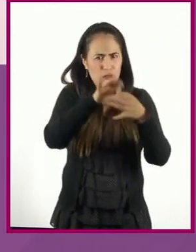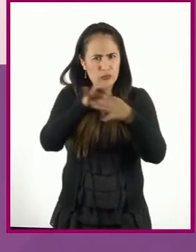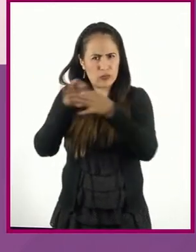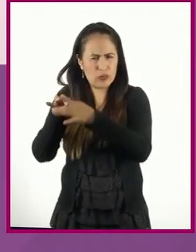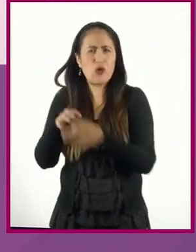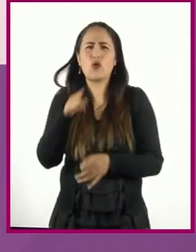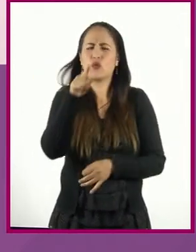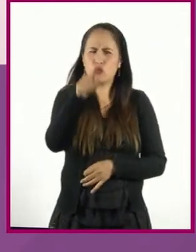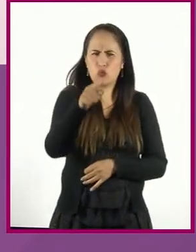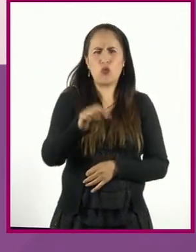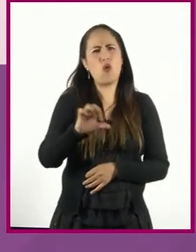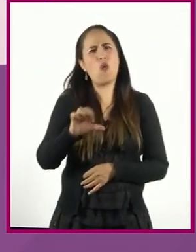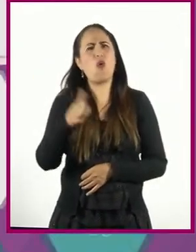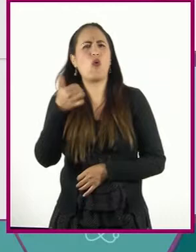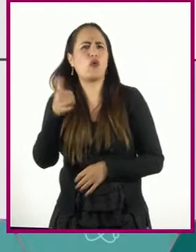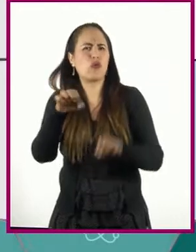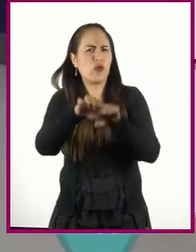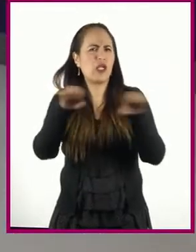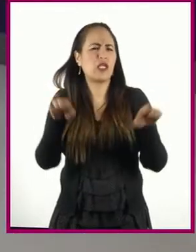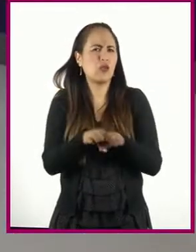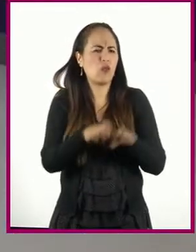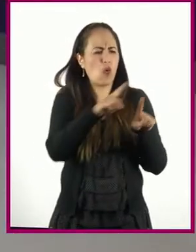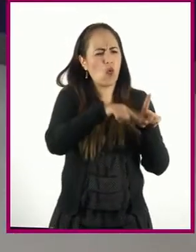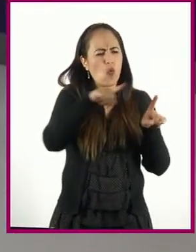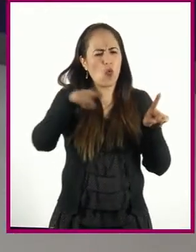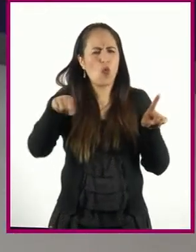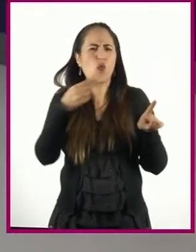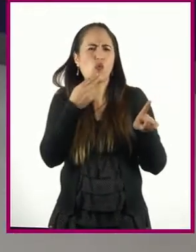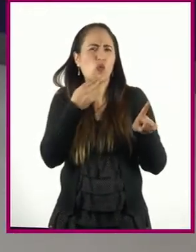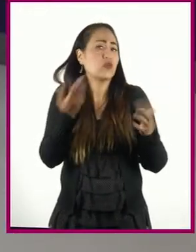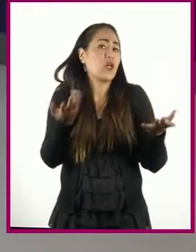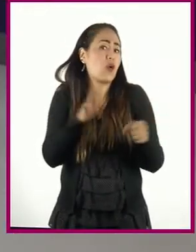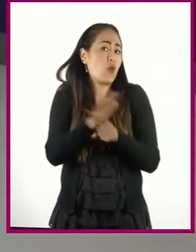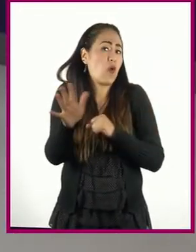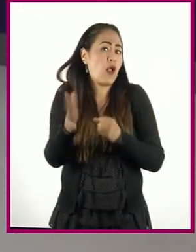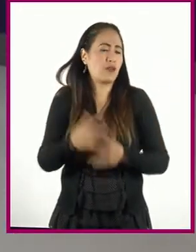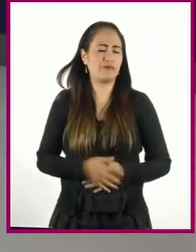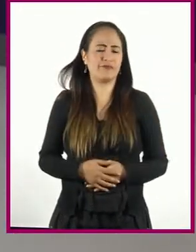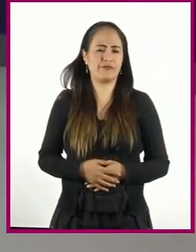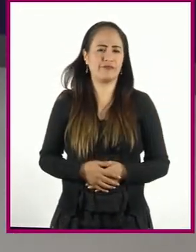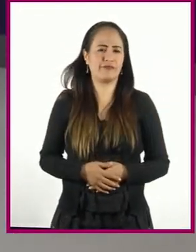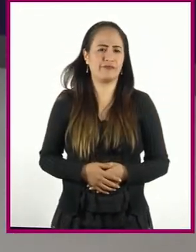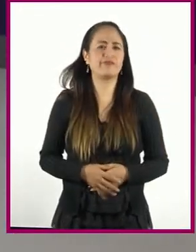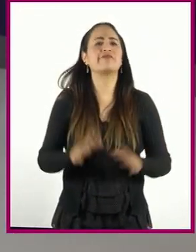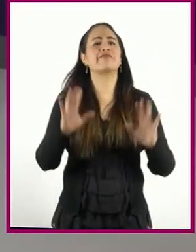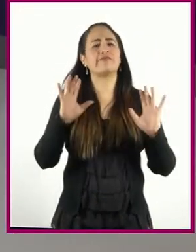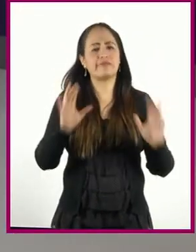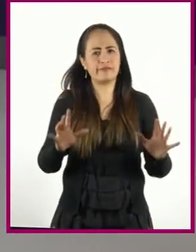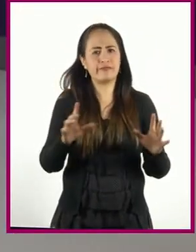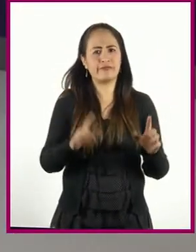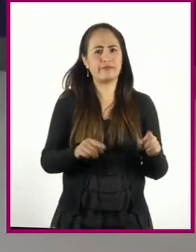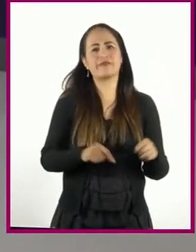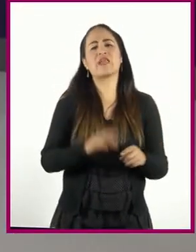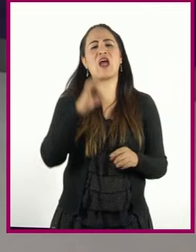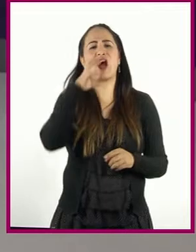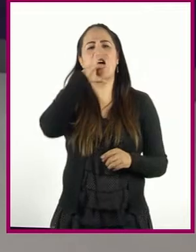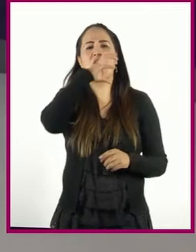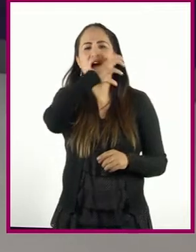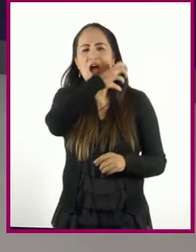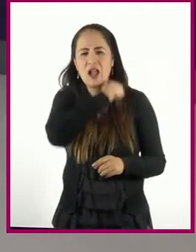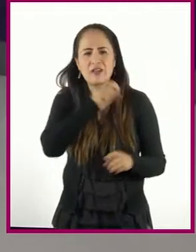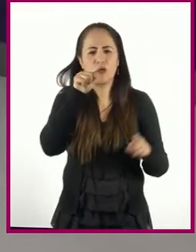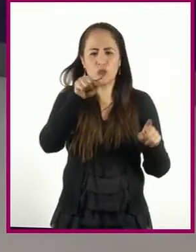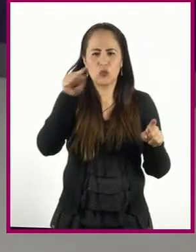que se utilicen con ondas electromagnéticas? Entonces, pienso que el horno recibe su nombre porque utiliza